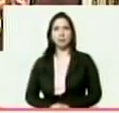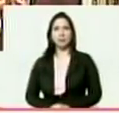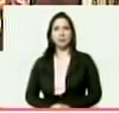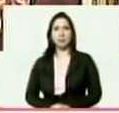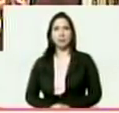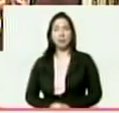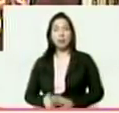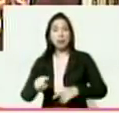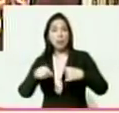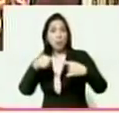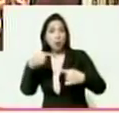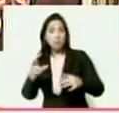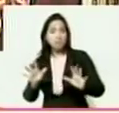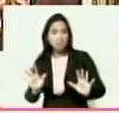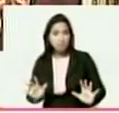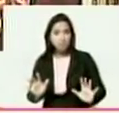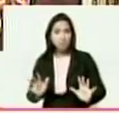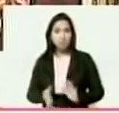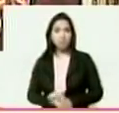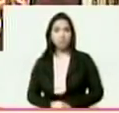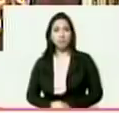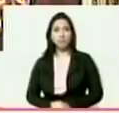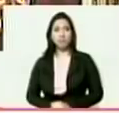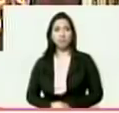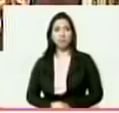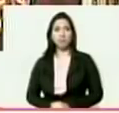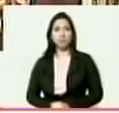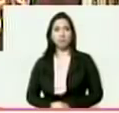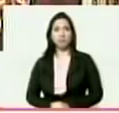Y luego, bueno,